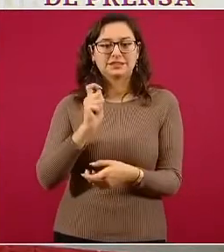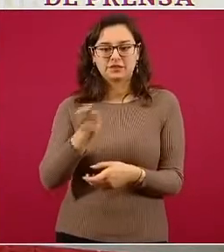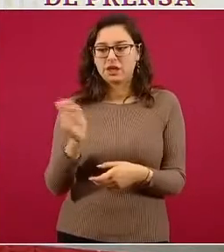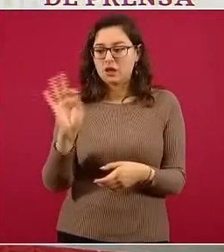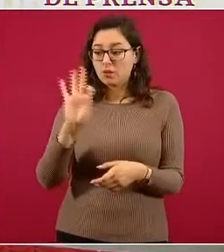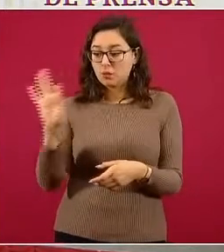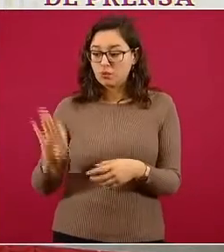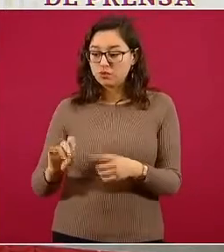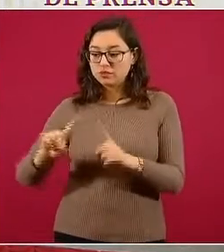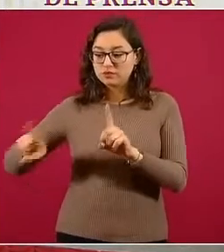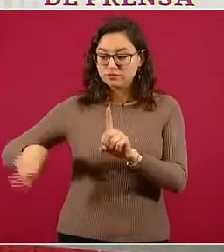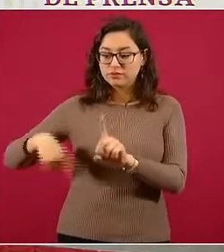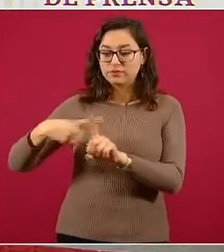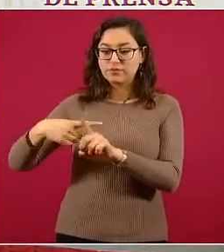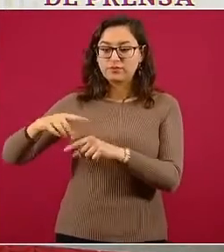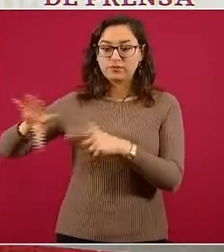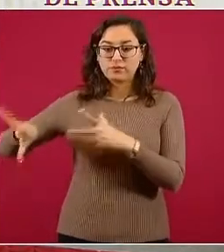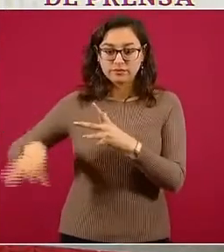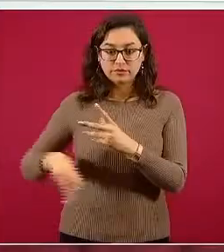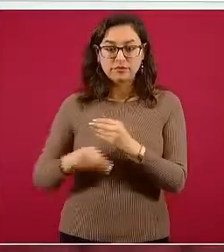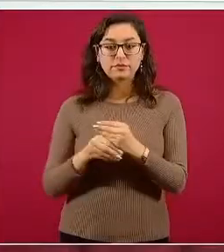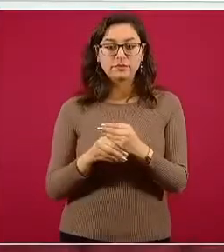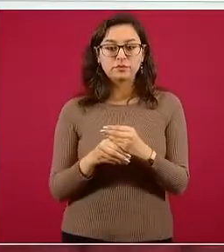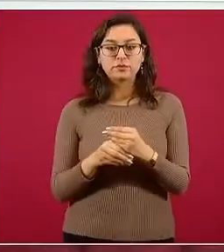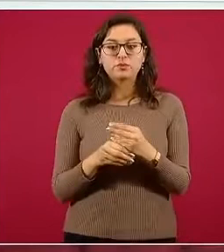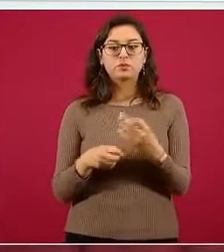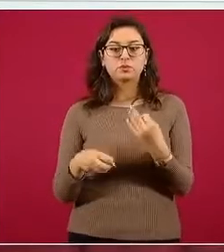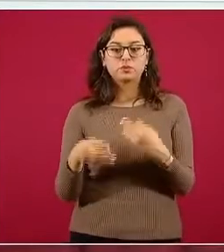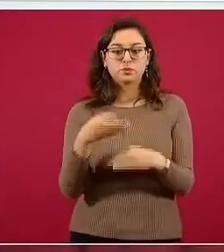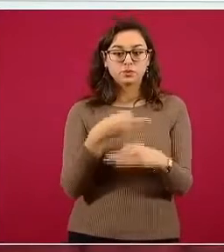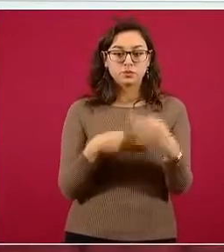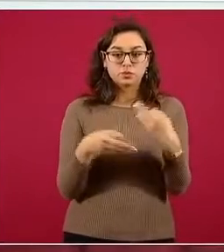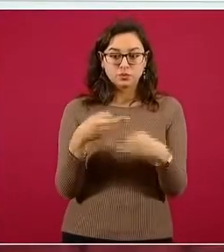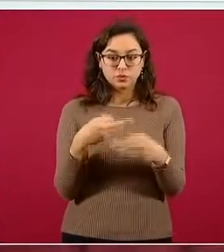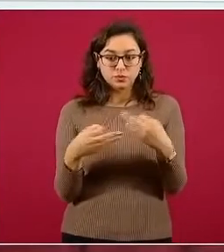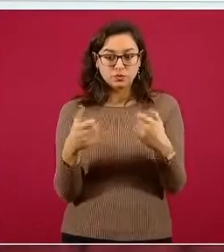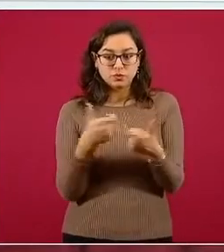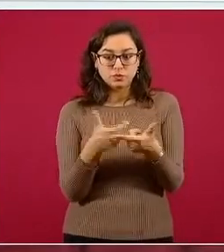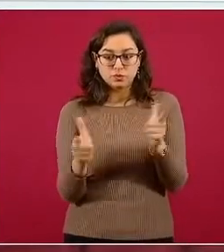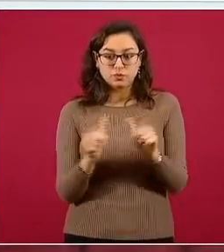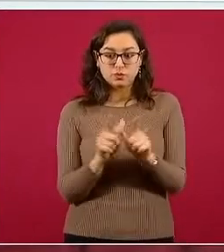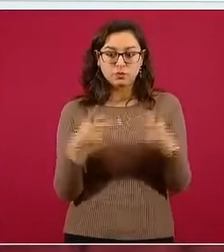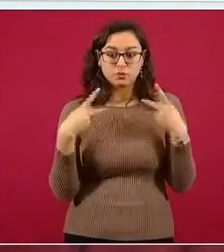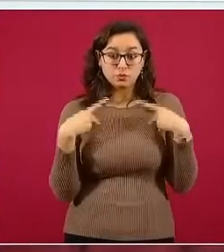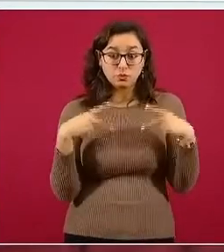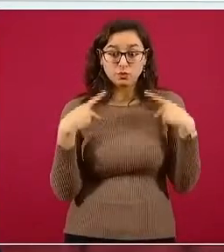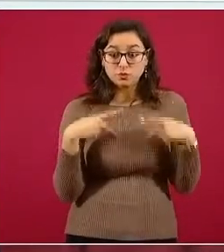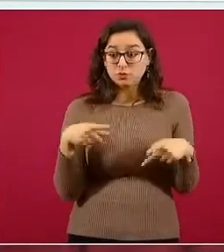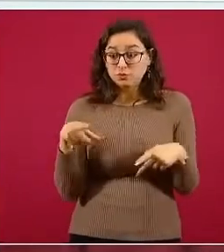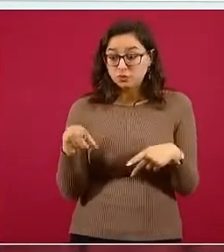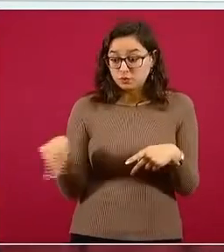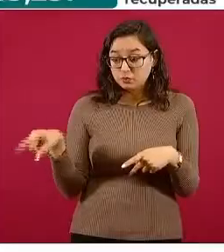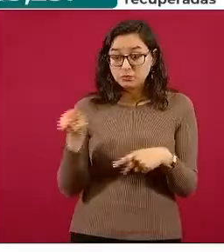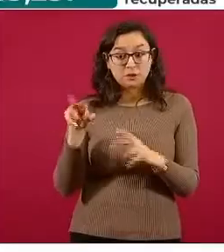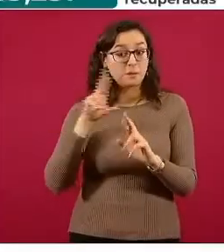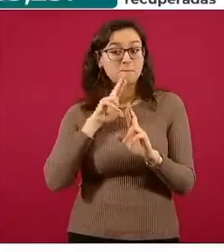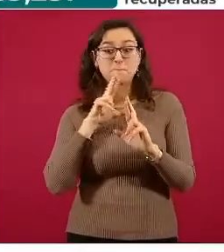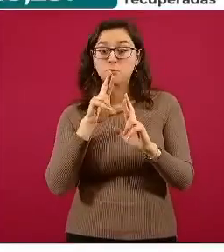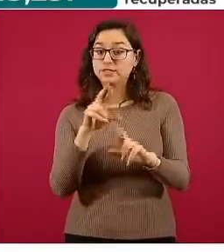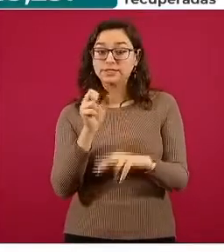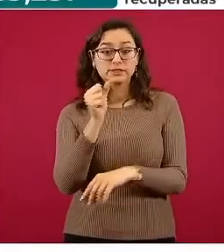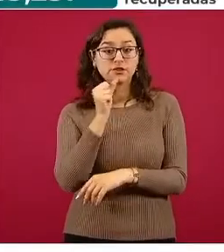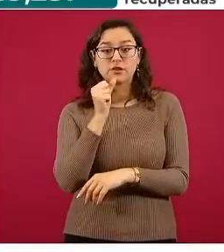porcentaje de positividad, lo aplicamos a todos estos grupos de personas que todavía no han sido clasificadas